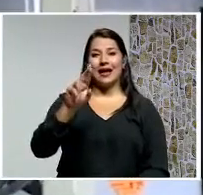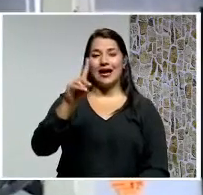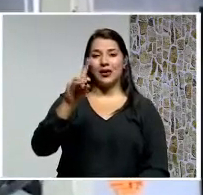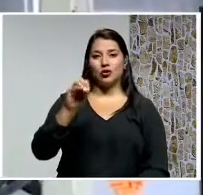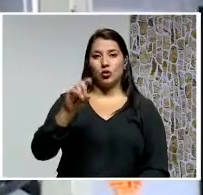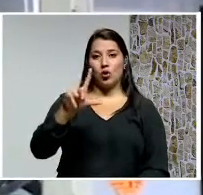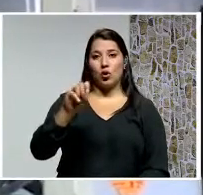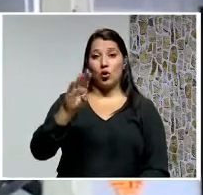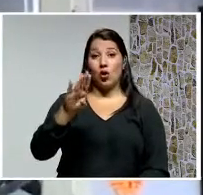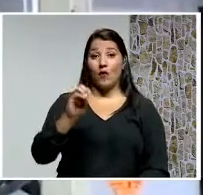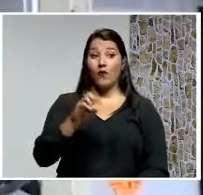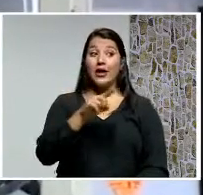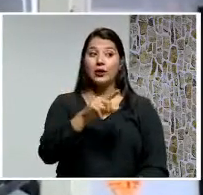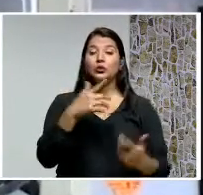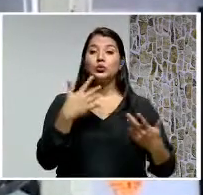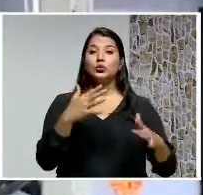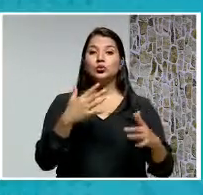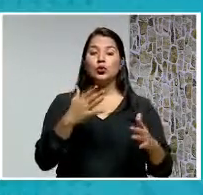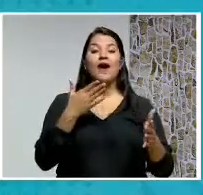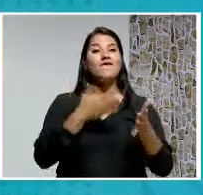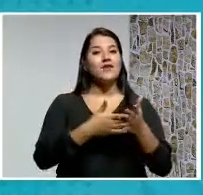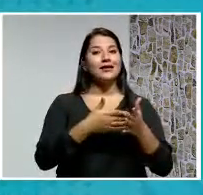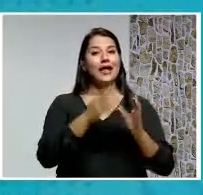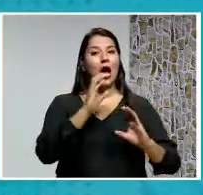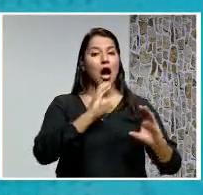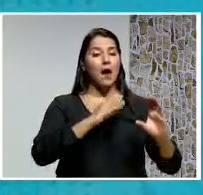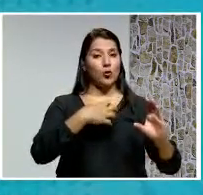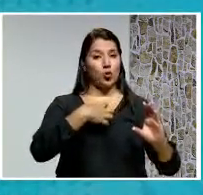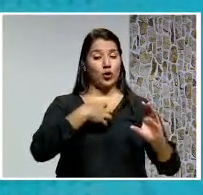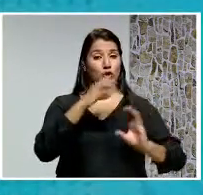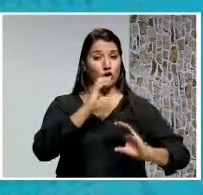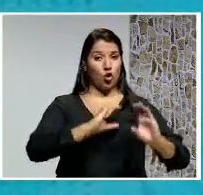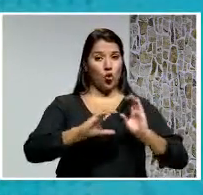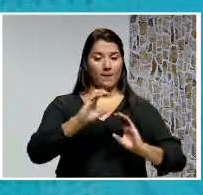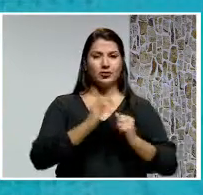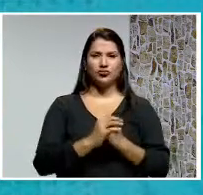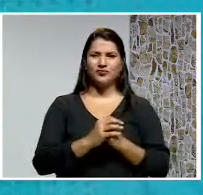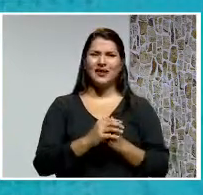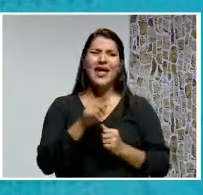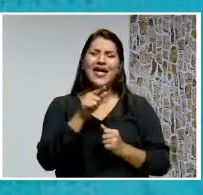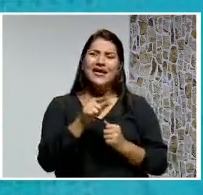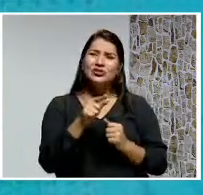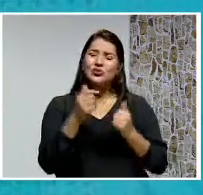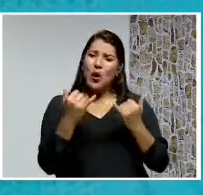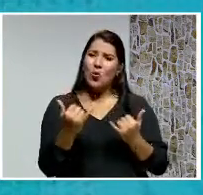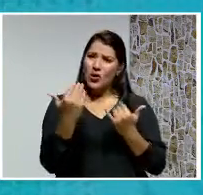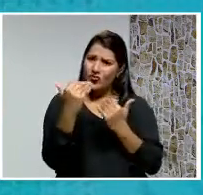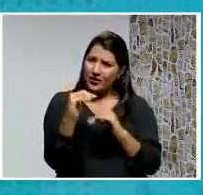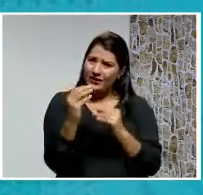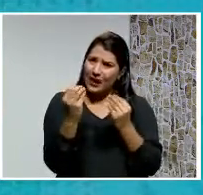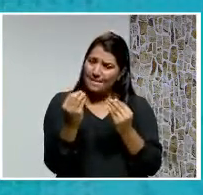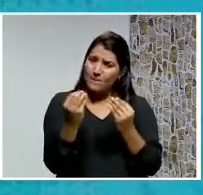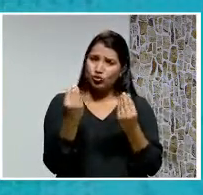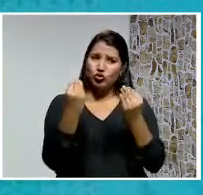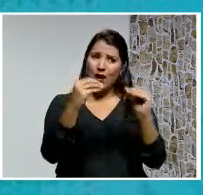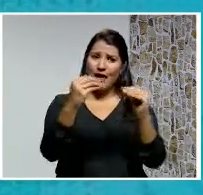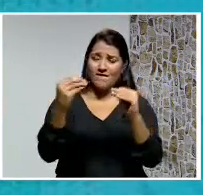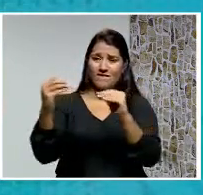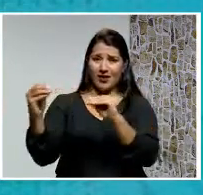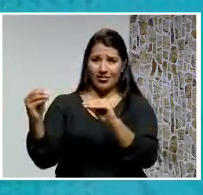muy perjudicial para los comerciantes. La parte de ventas que nos están restringiendo mucho lo que es la venta a los